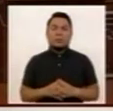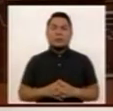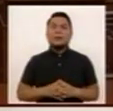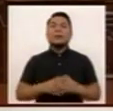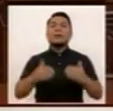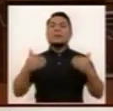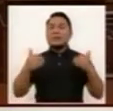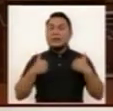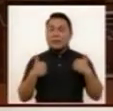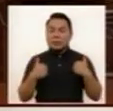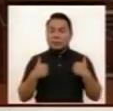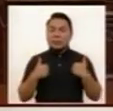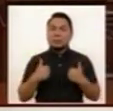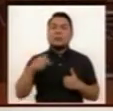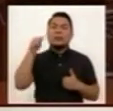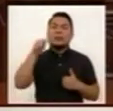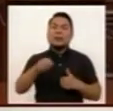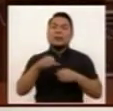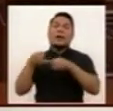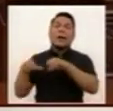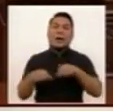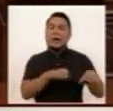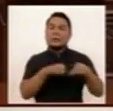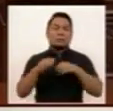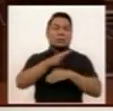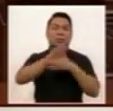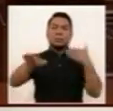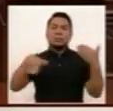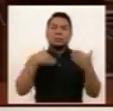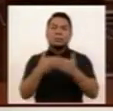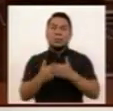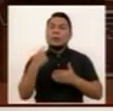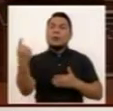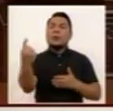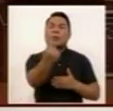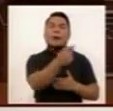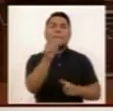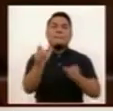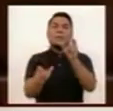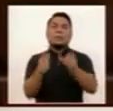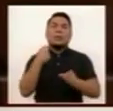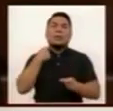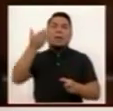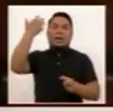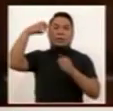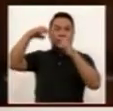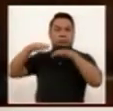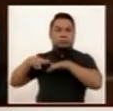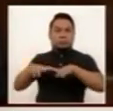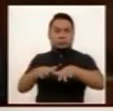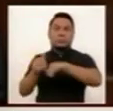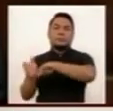Tenemos que cumplir con todos y cada uno de los damnificados. Cuarto,